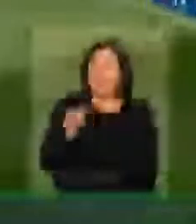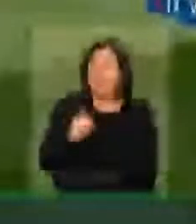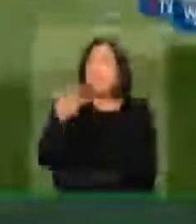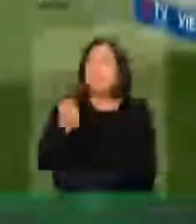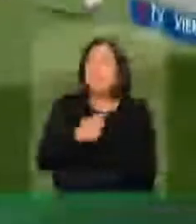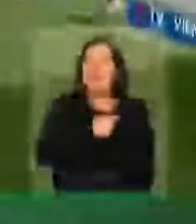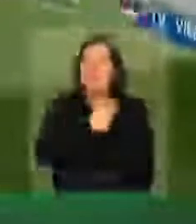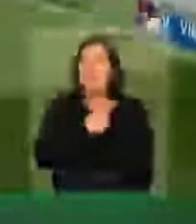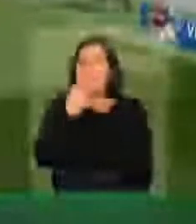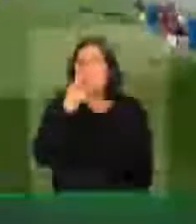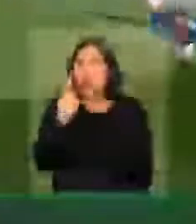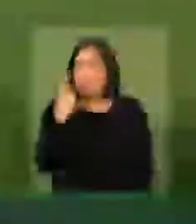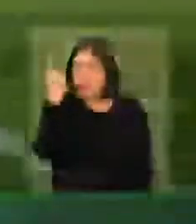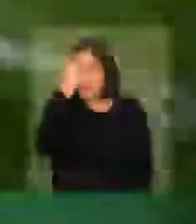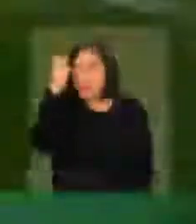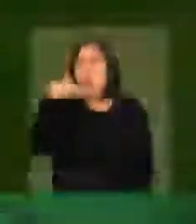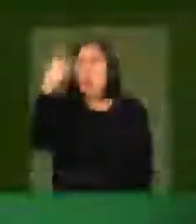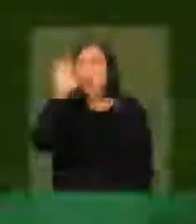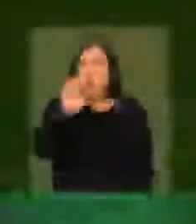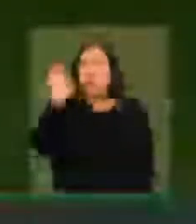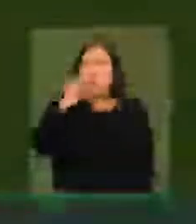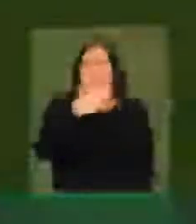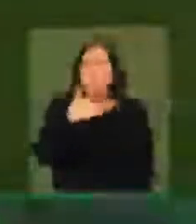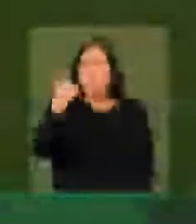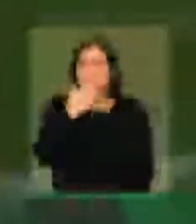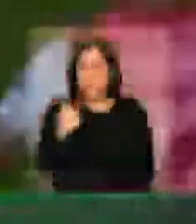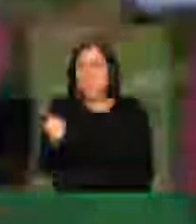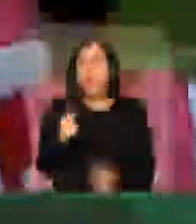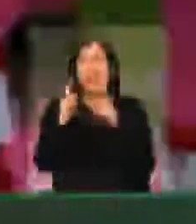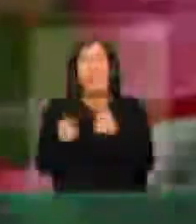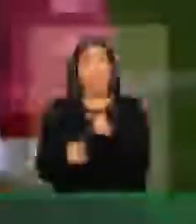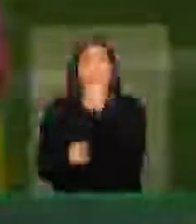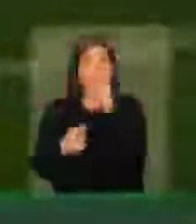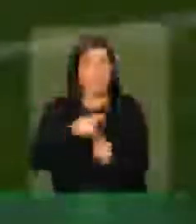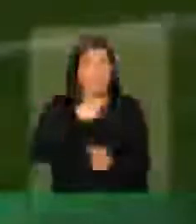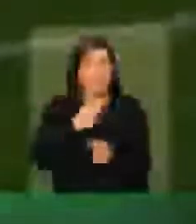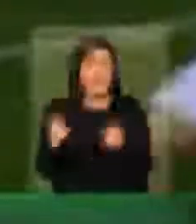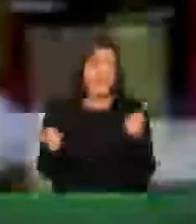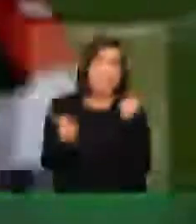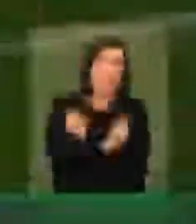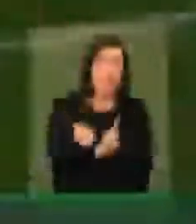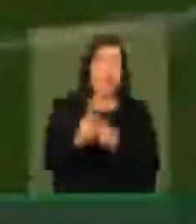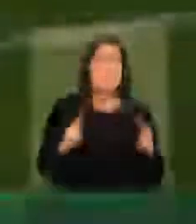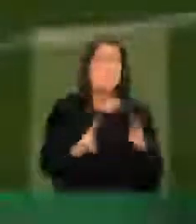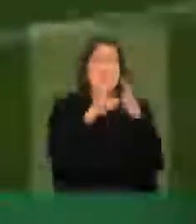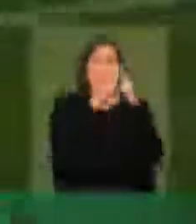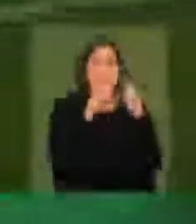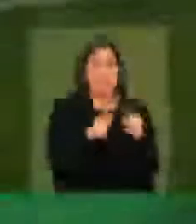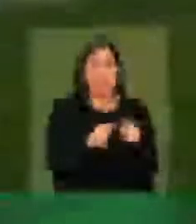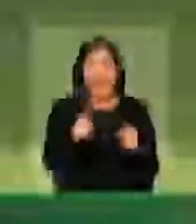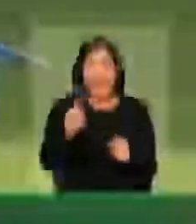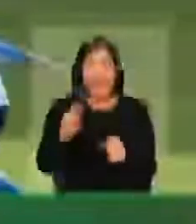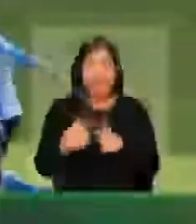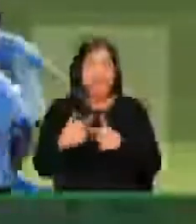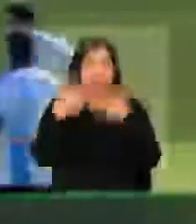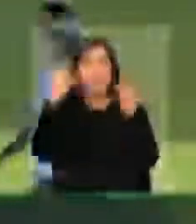otros equipos del fútbol europeo. La salida de Achraf Hakimi del Inter hacia el PSG dejó al campeón de Italia